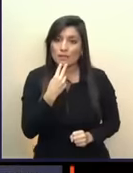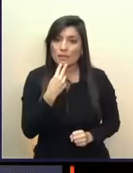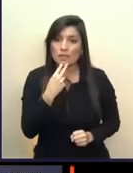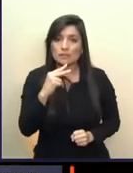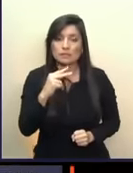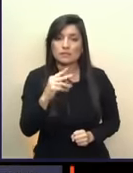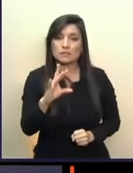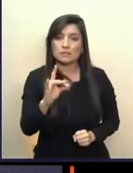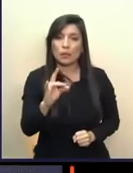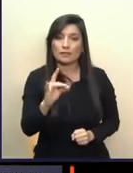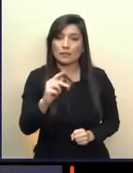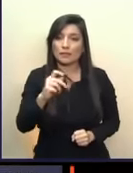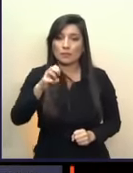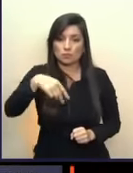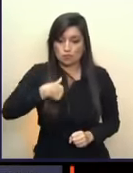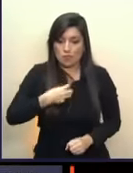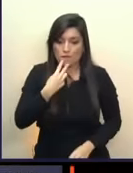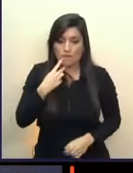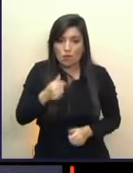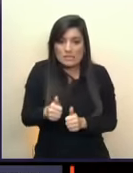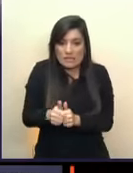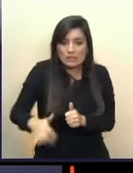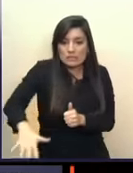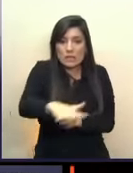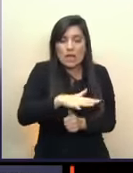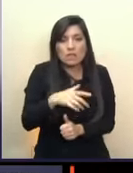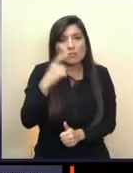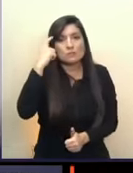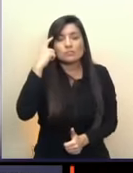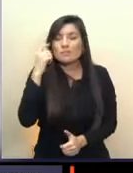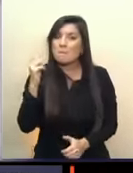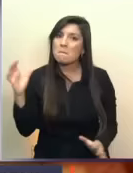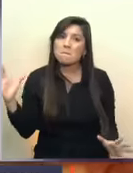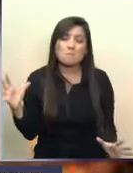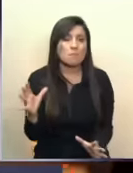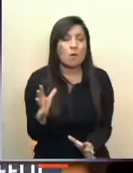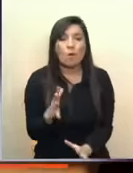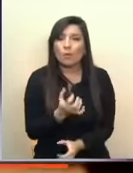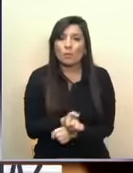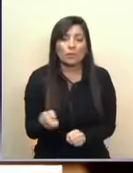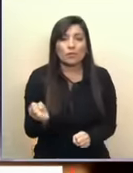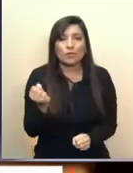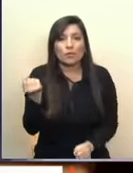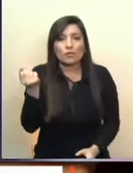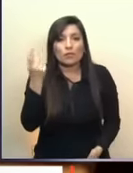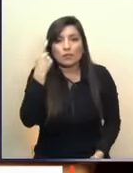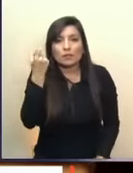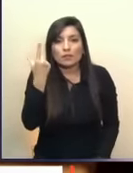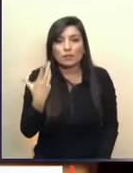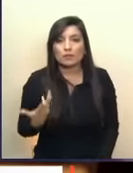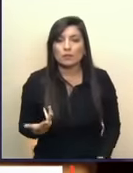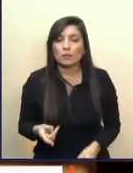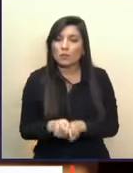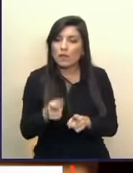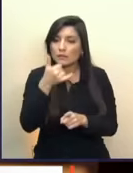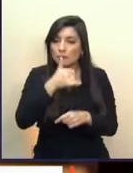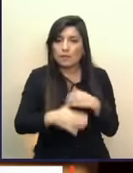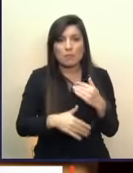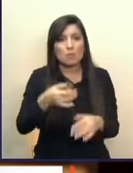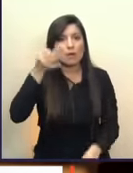kilómetros del lugar donde yo hoy vivo, me resulta terrible, ¿entendés?, de digerir. Iba manteniendo con el transcurso del tiempo